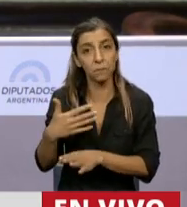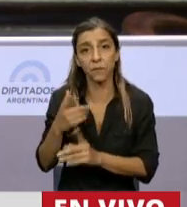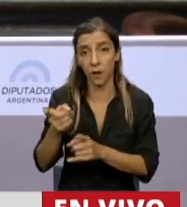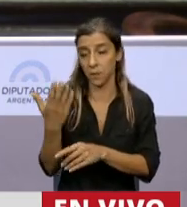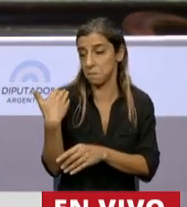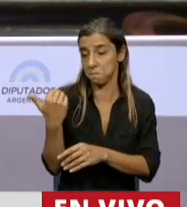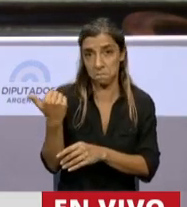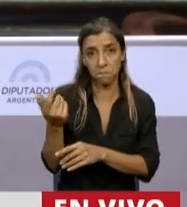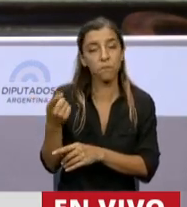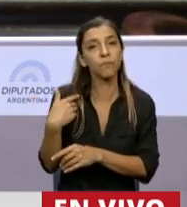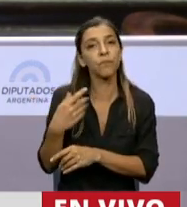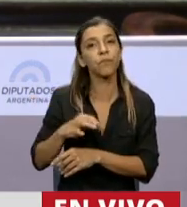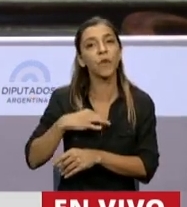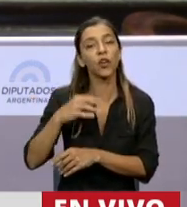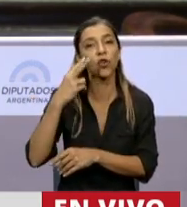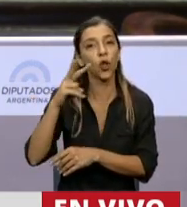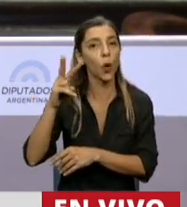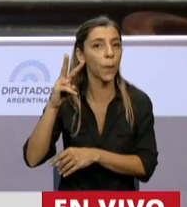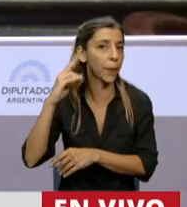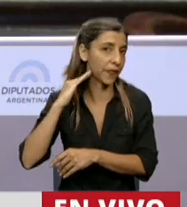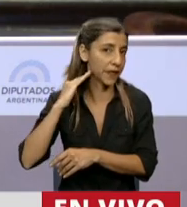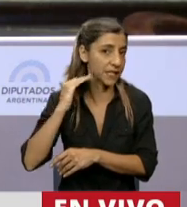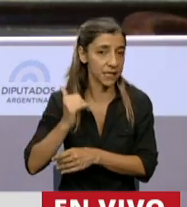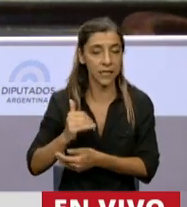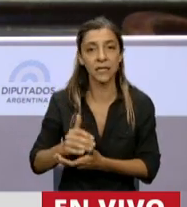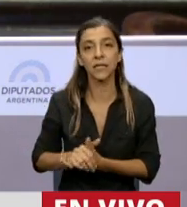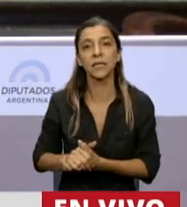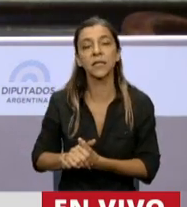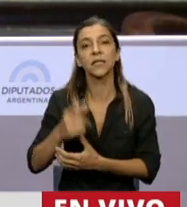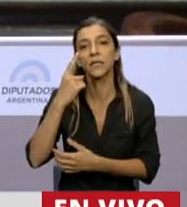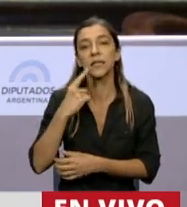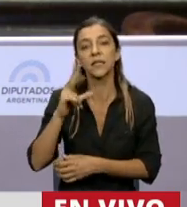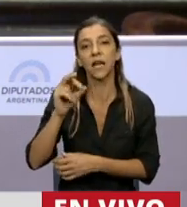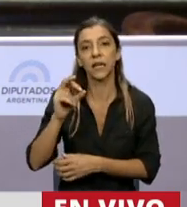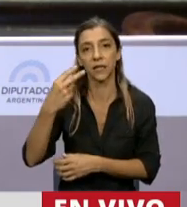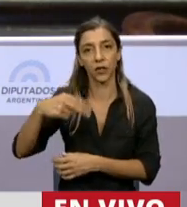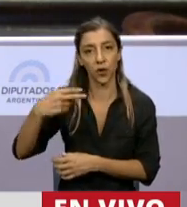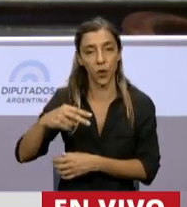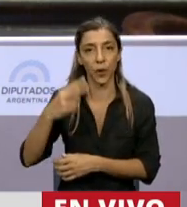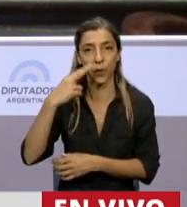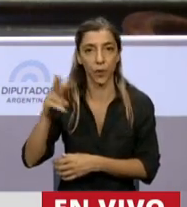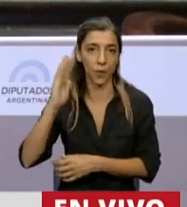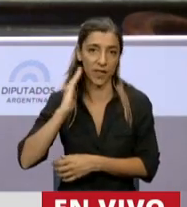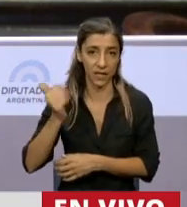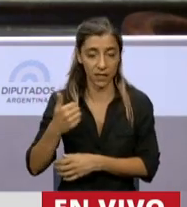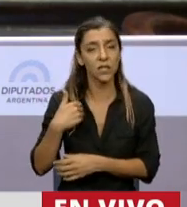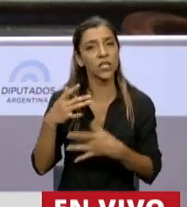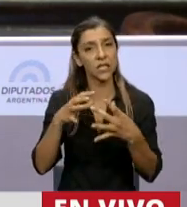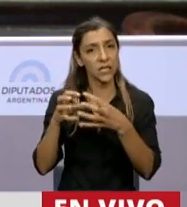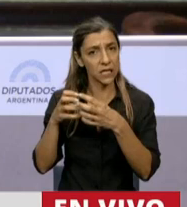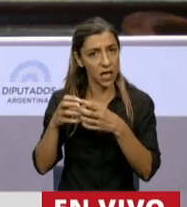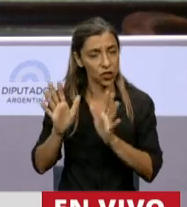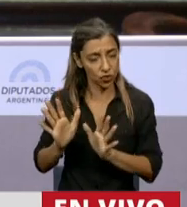reciente, es del año 2016, 30 de noviembre del 2016, sesión ordinaria,